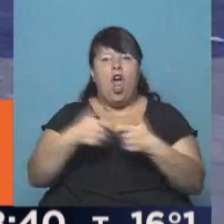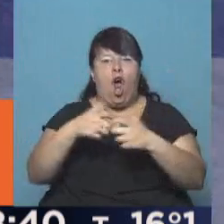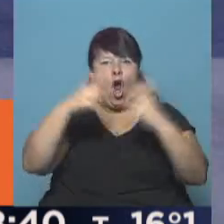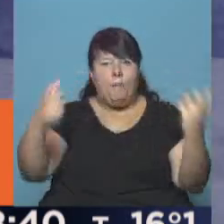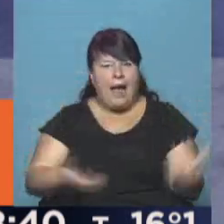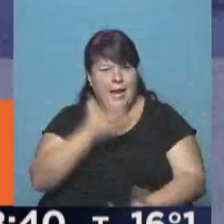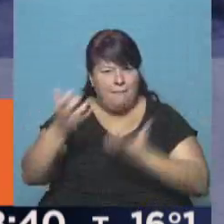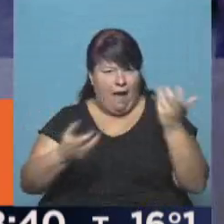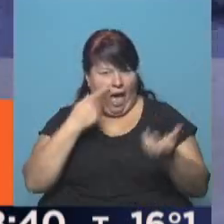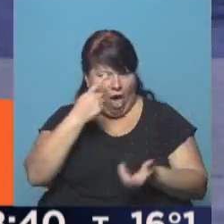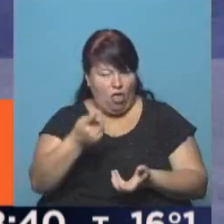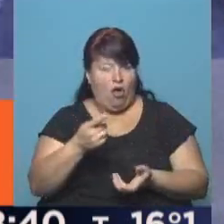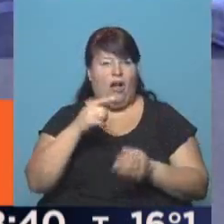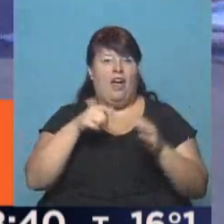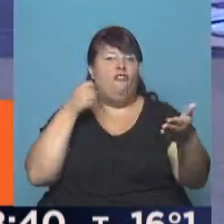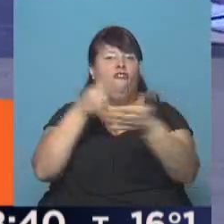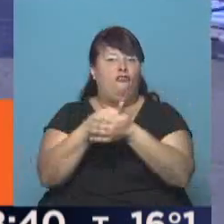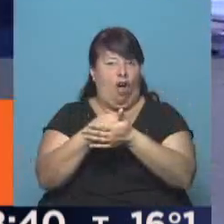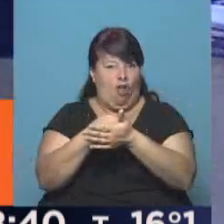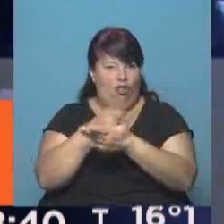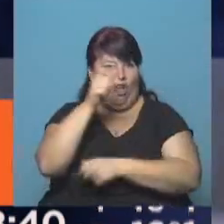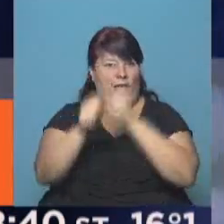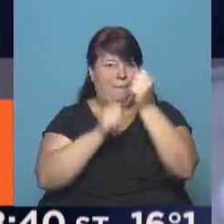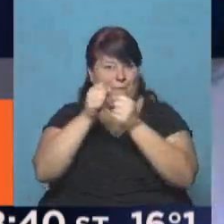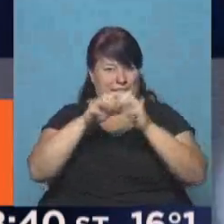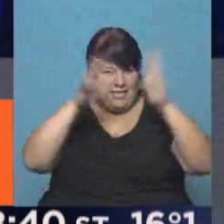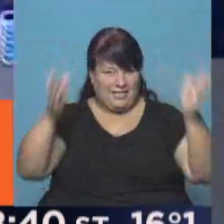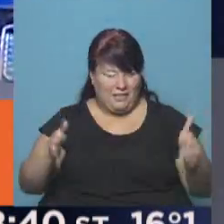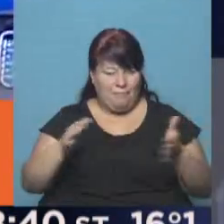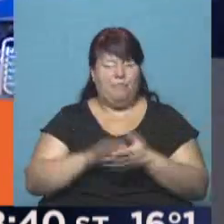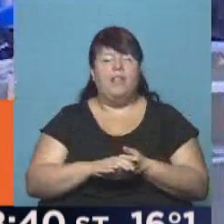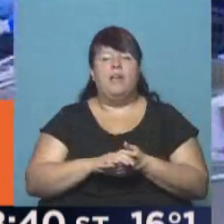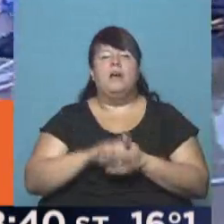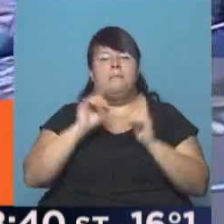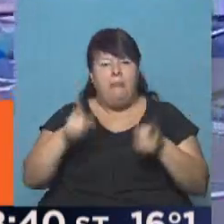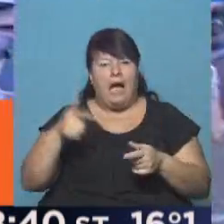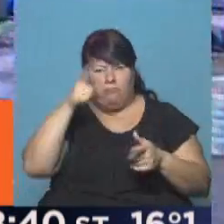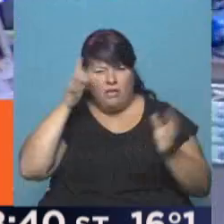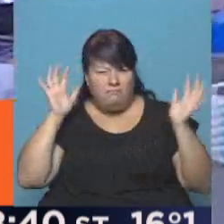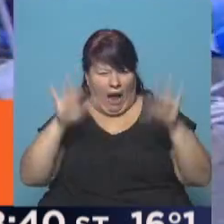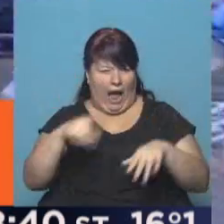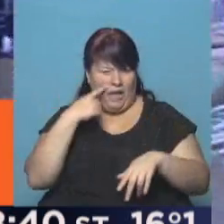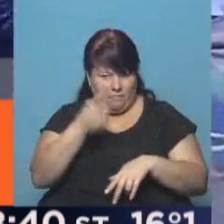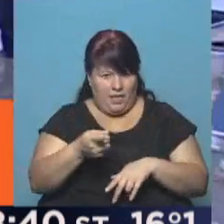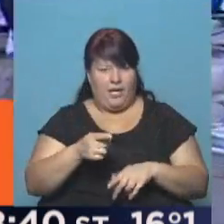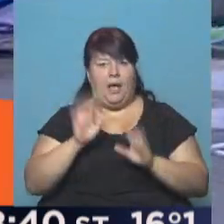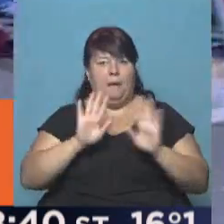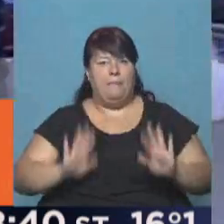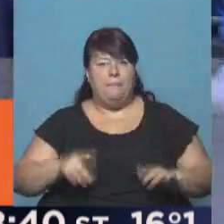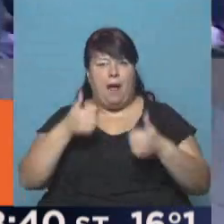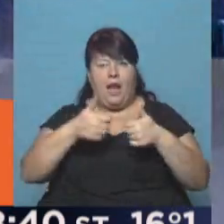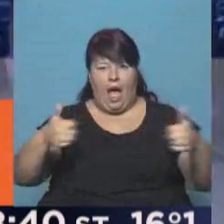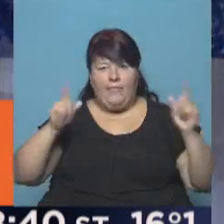es decir este en la parte trasera de esta fábrica se están sumando más efectivos lo estamos viendo allí apostada